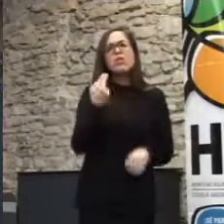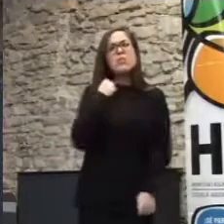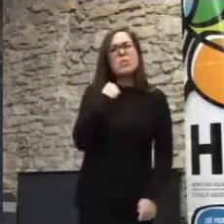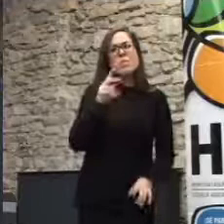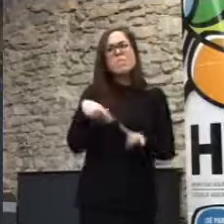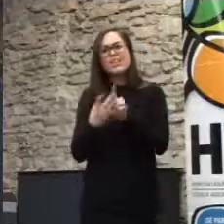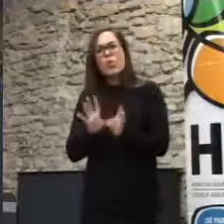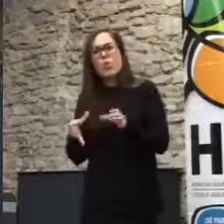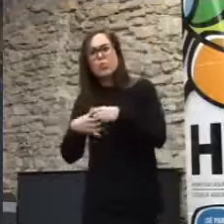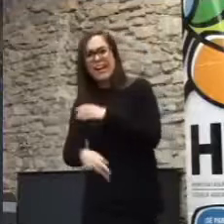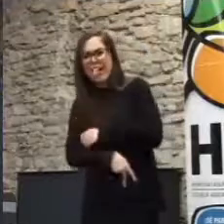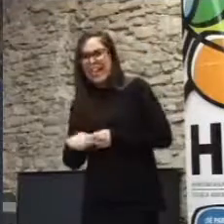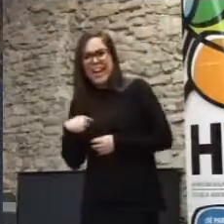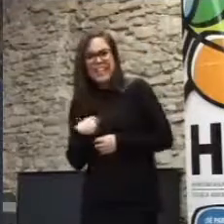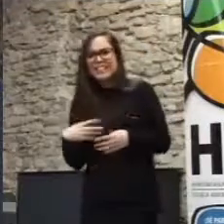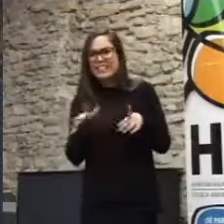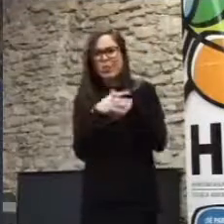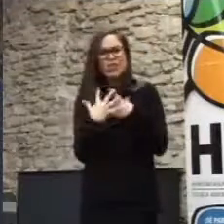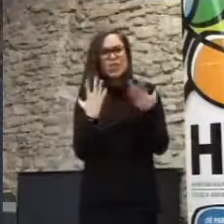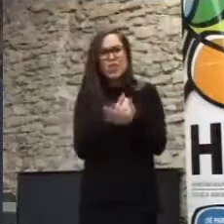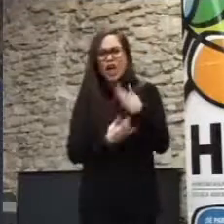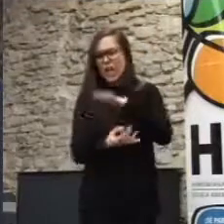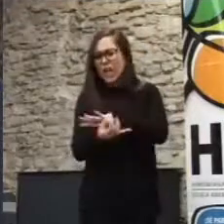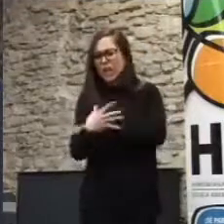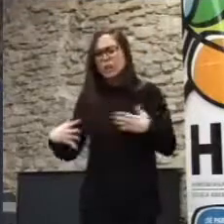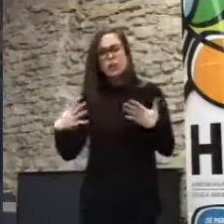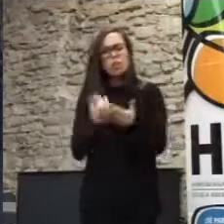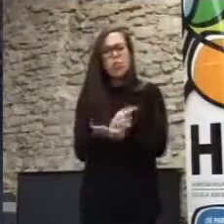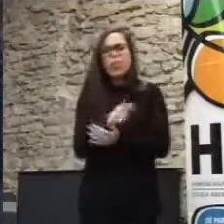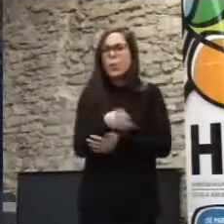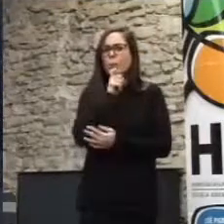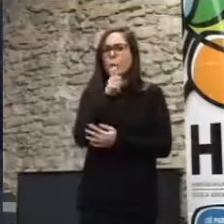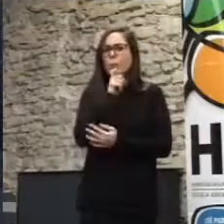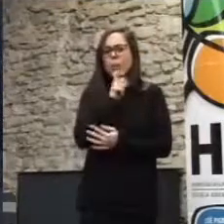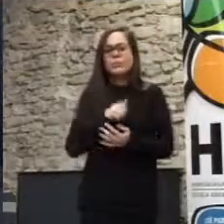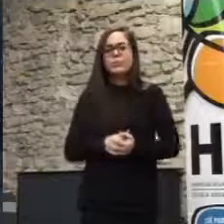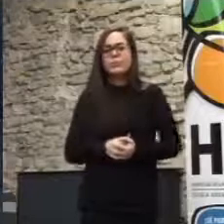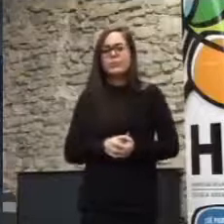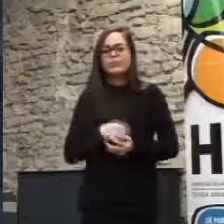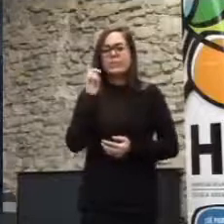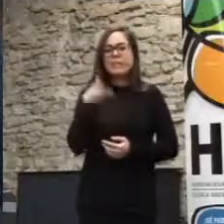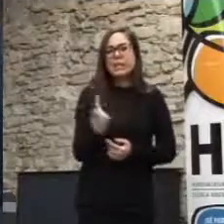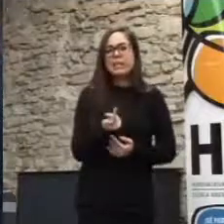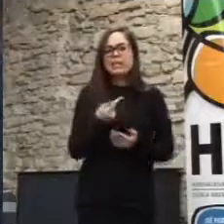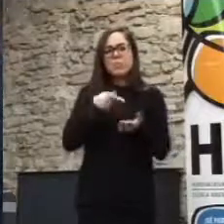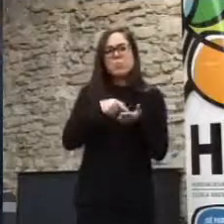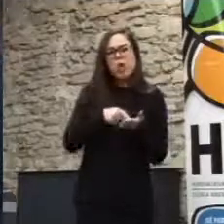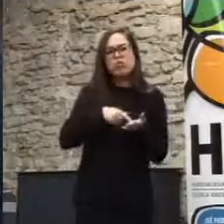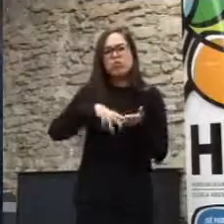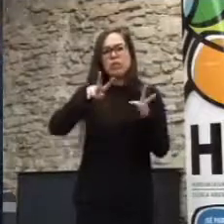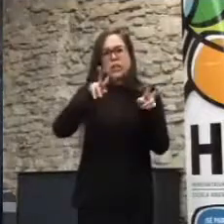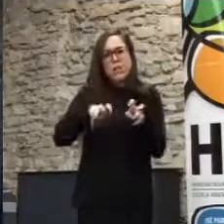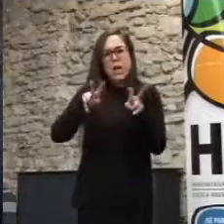Generales es complicadísimo, porque son cosas de estas que, bueno, tú también sueles hablar de que si cupo, que si impuestos, que si tal, ver, la pero